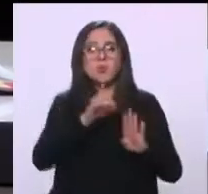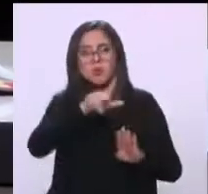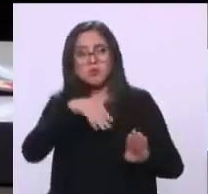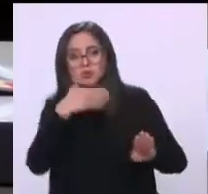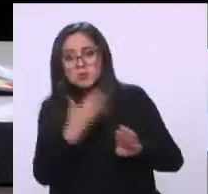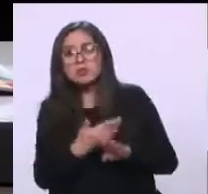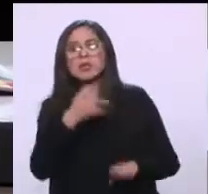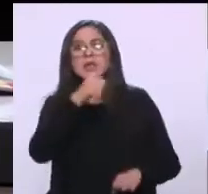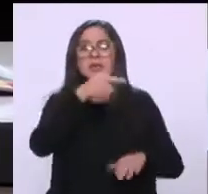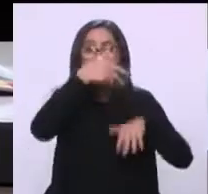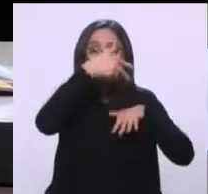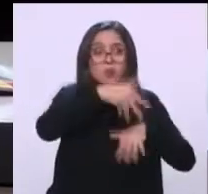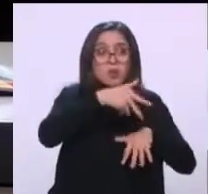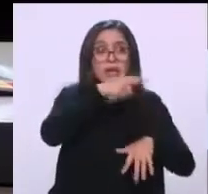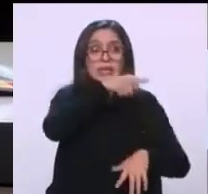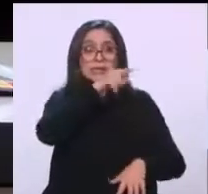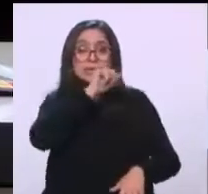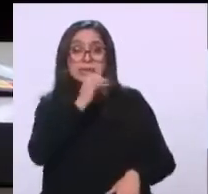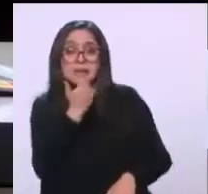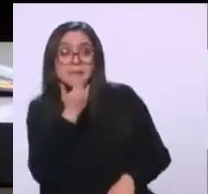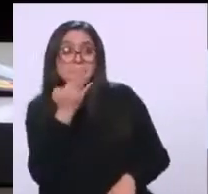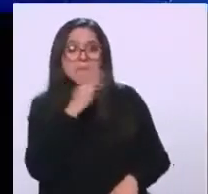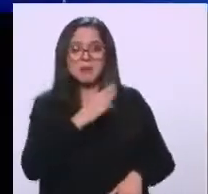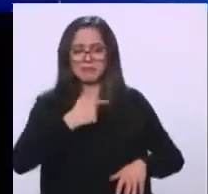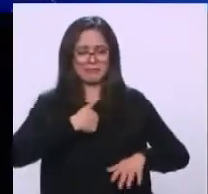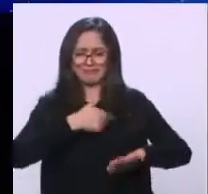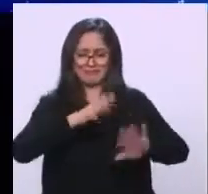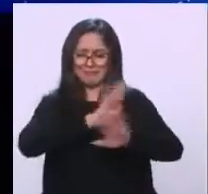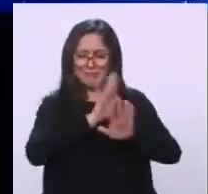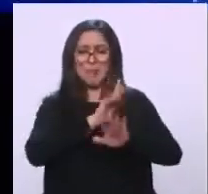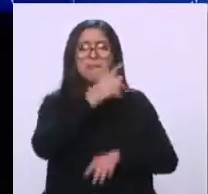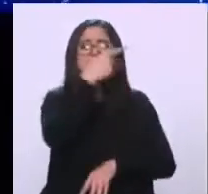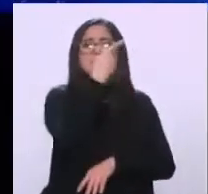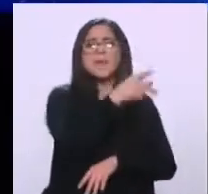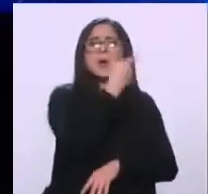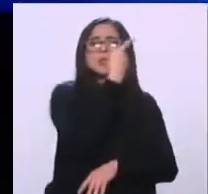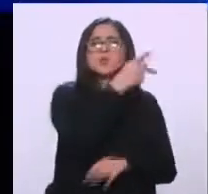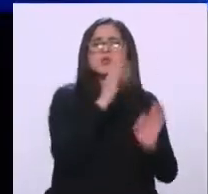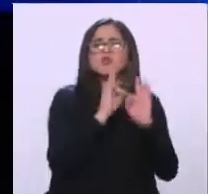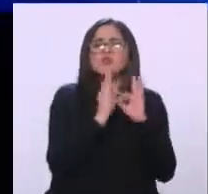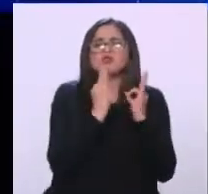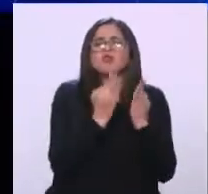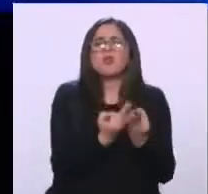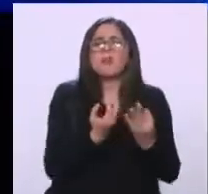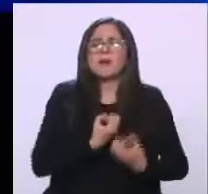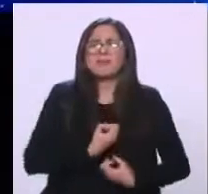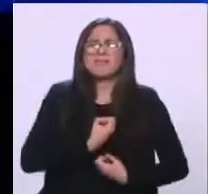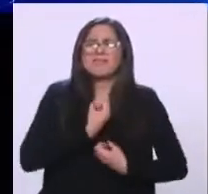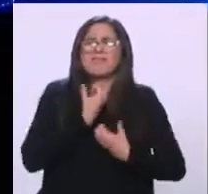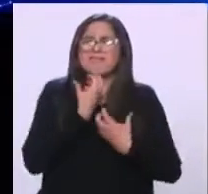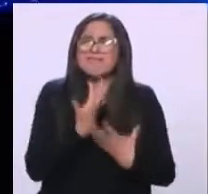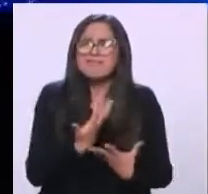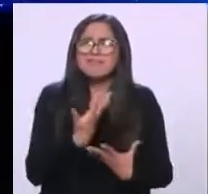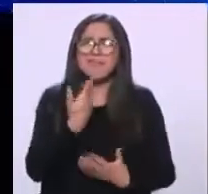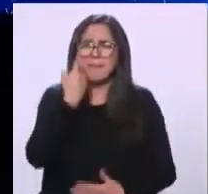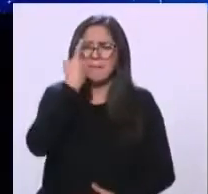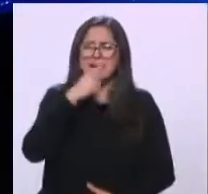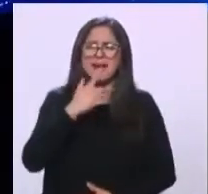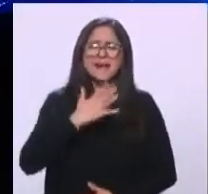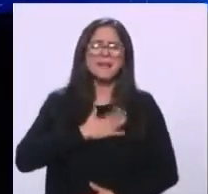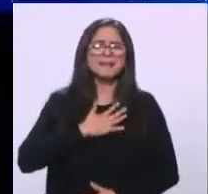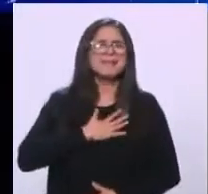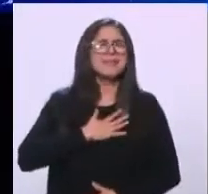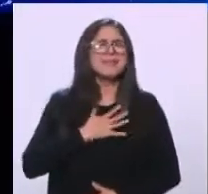la legitimidad de una protesta, simplemente lo que digo es que el discurso que se presenta no encuentro, al menos yo no lo